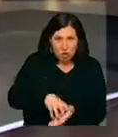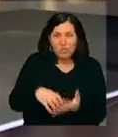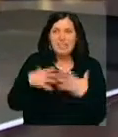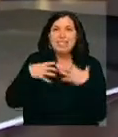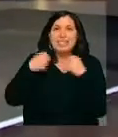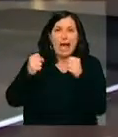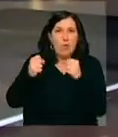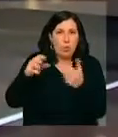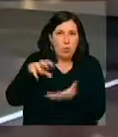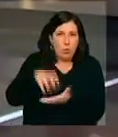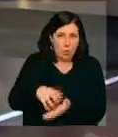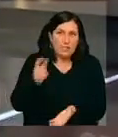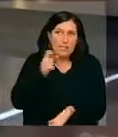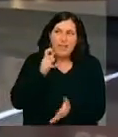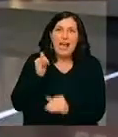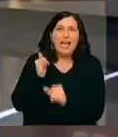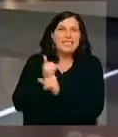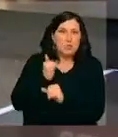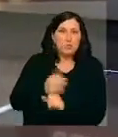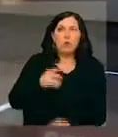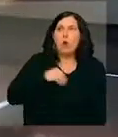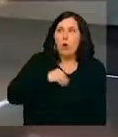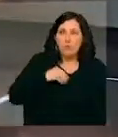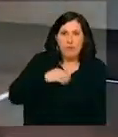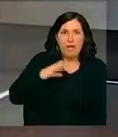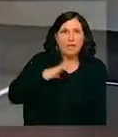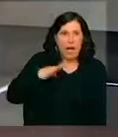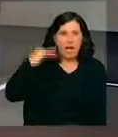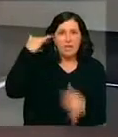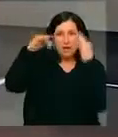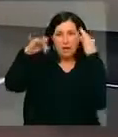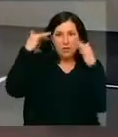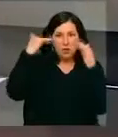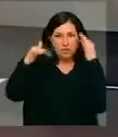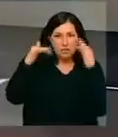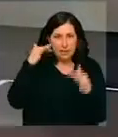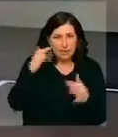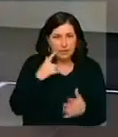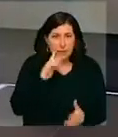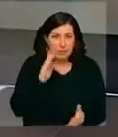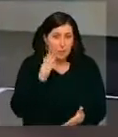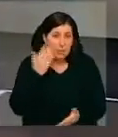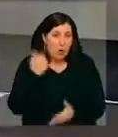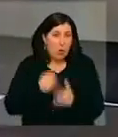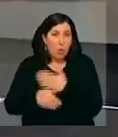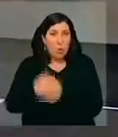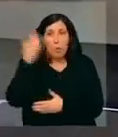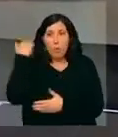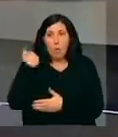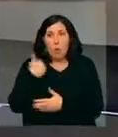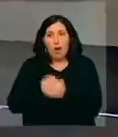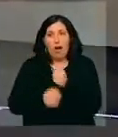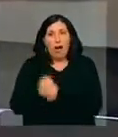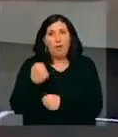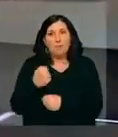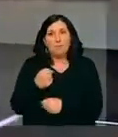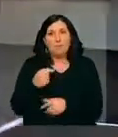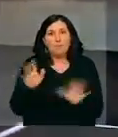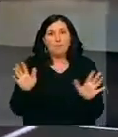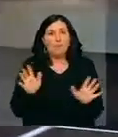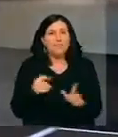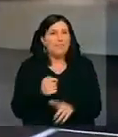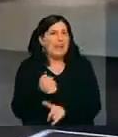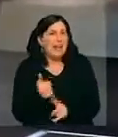las instituciones que los contienen. Sin embargo, el estudio también señala que en el último año estas instituciones hablaron nunca o